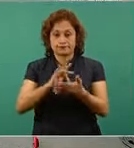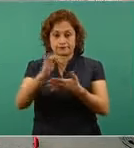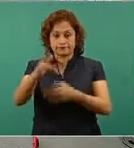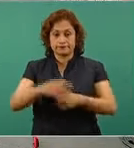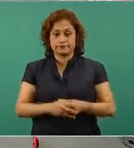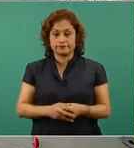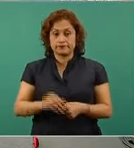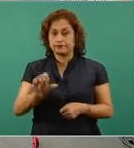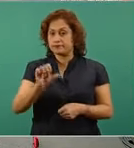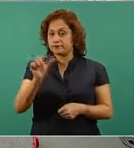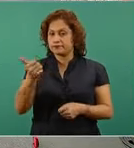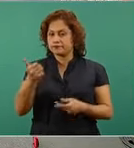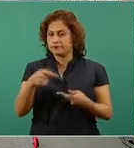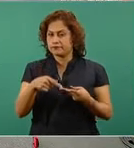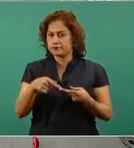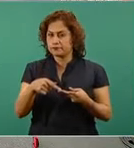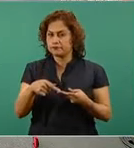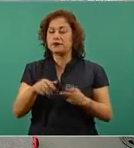¿El otro?